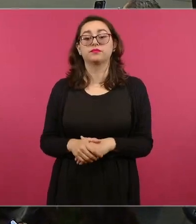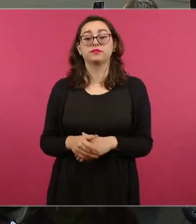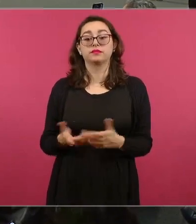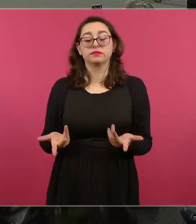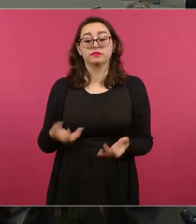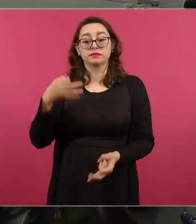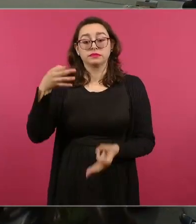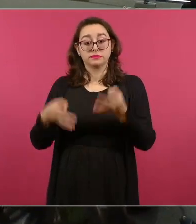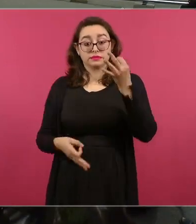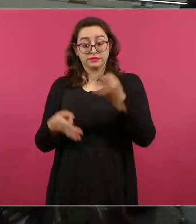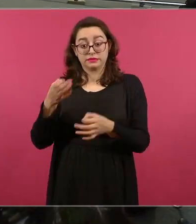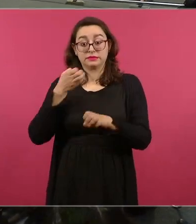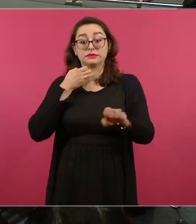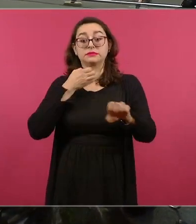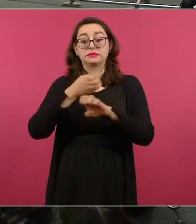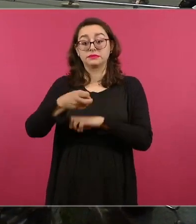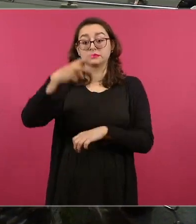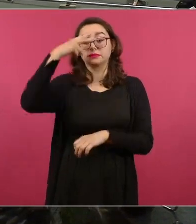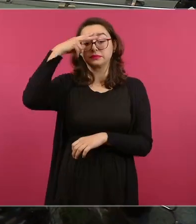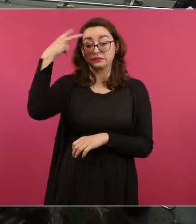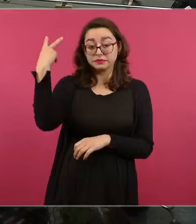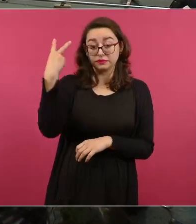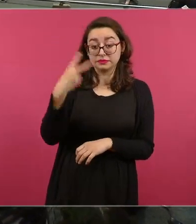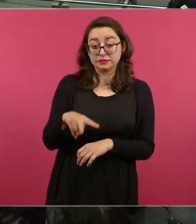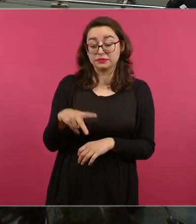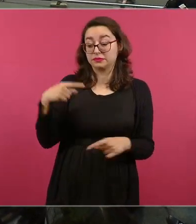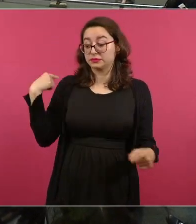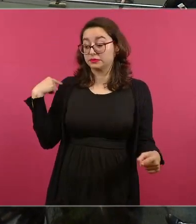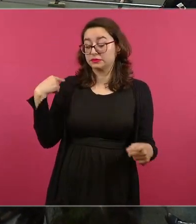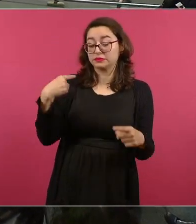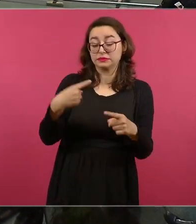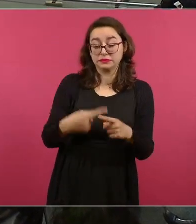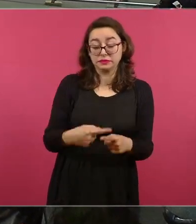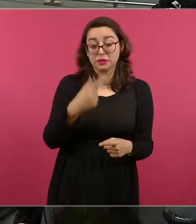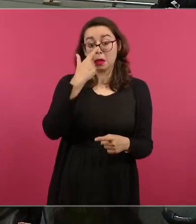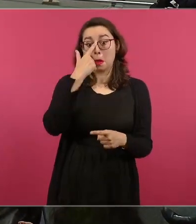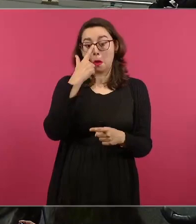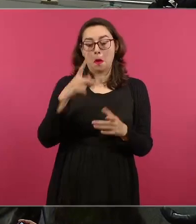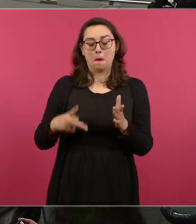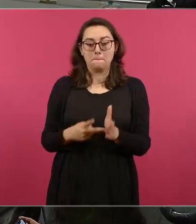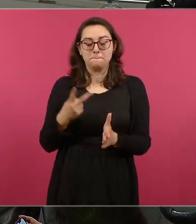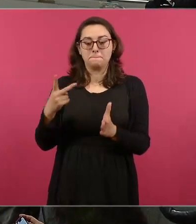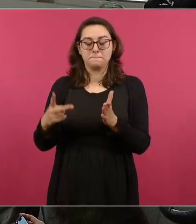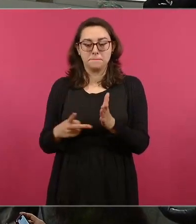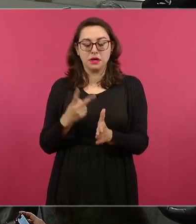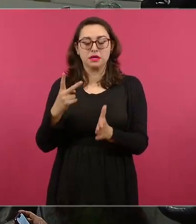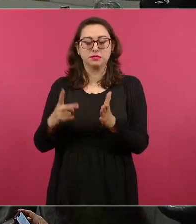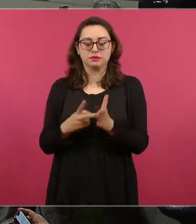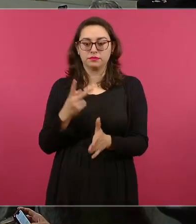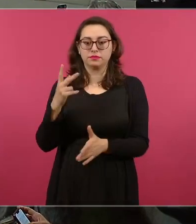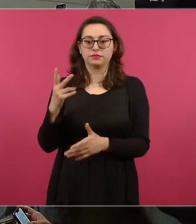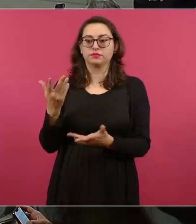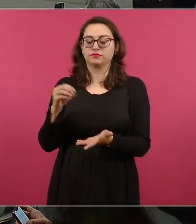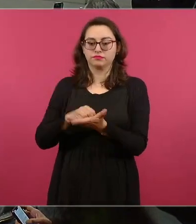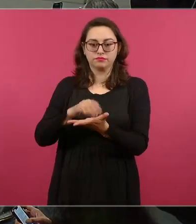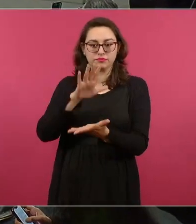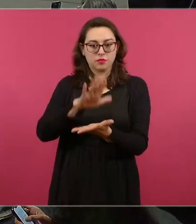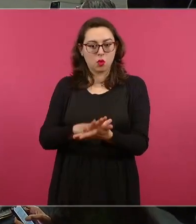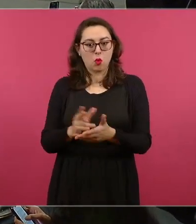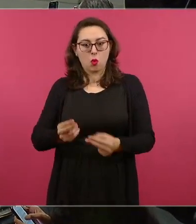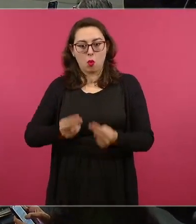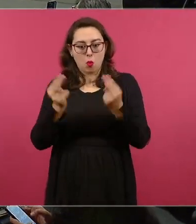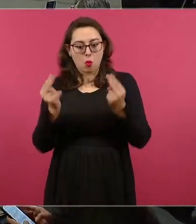de México, desde entonces de la salida de Jorge y después de esta, estuvo solicitando audiencia